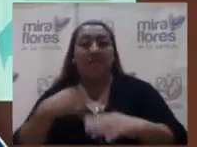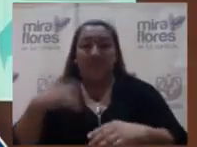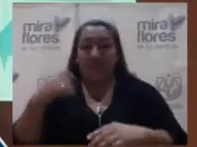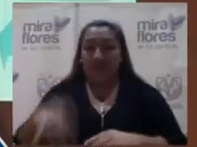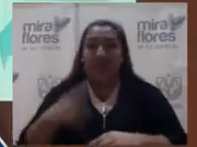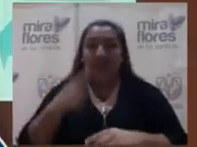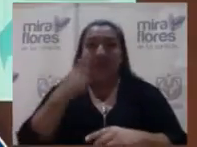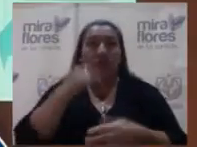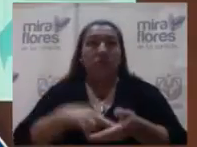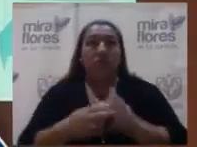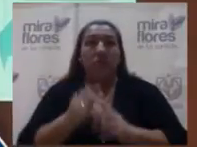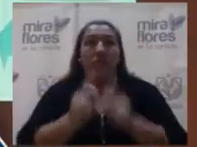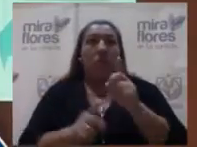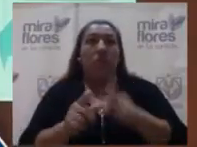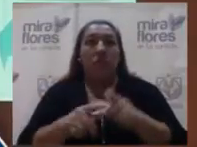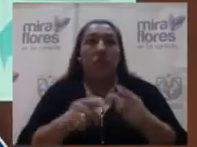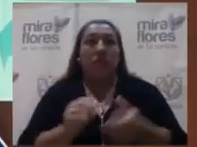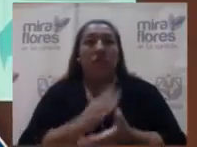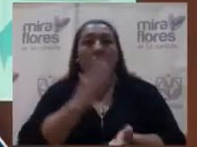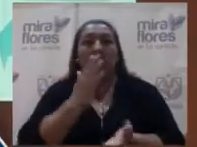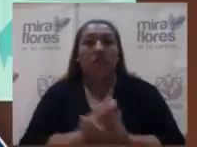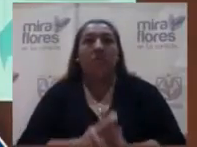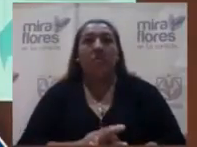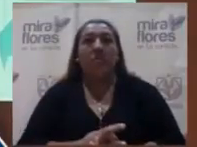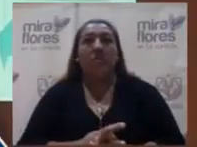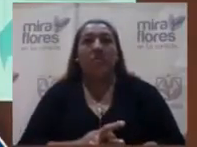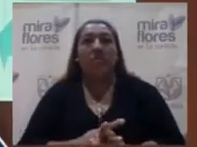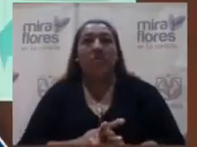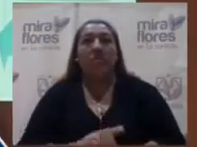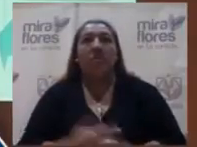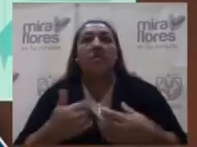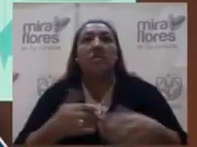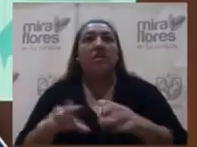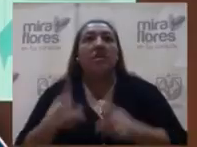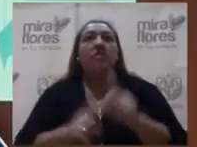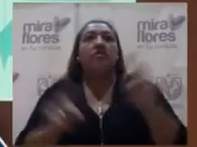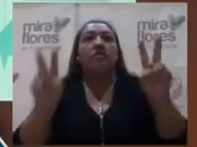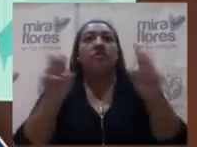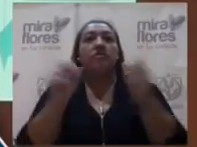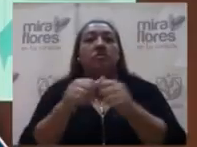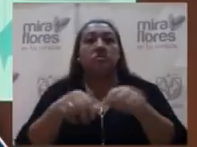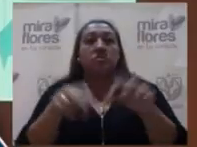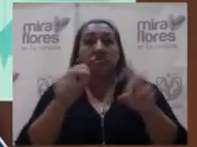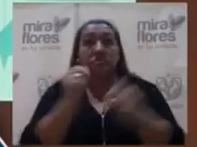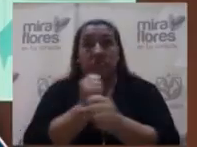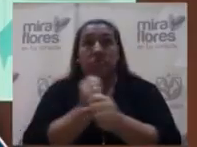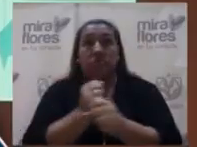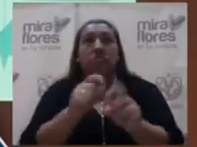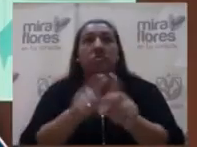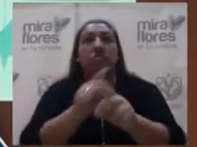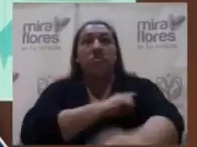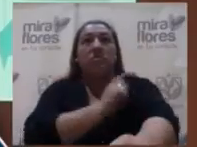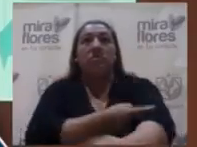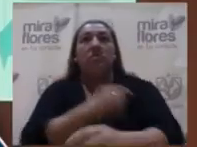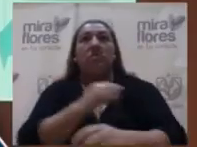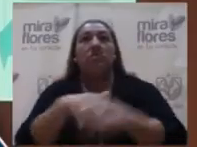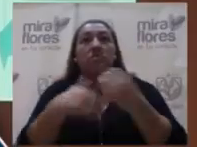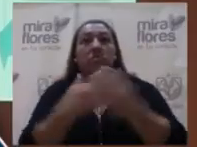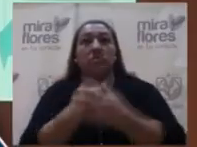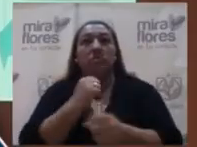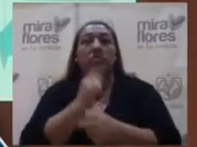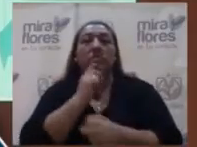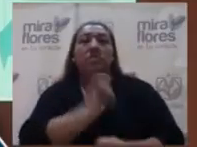la identificación, zonas de riesgo y zonas críticas, se hacen mapas temáticos de estos temas, hay fortalecimiento de